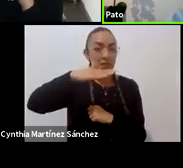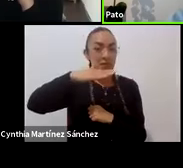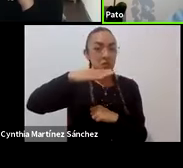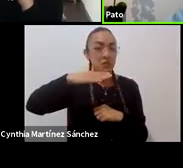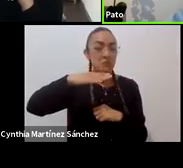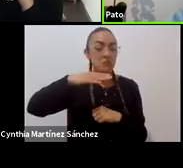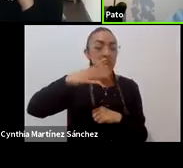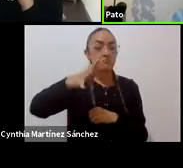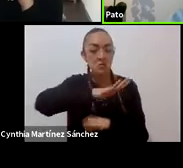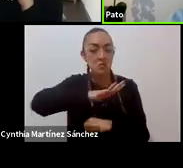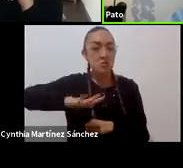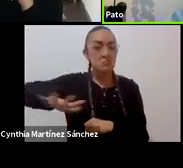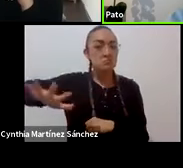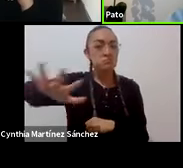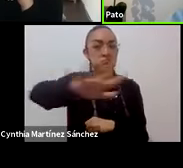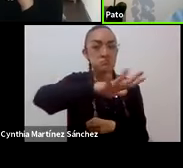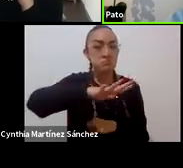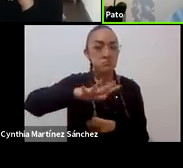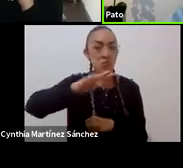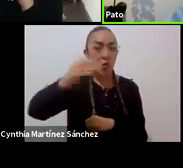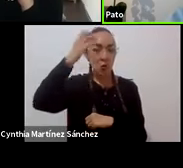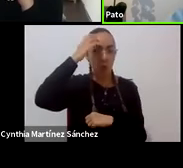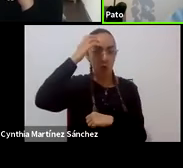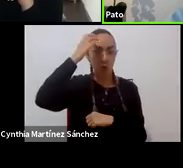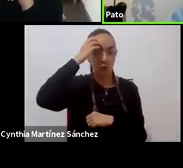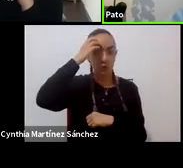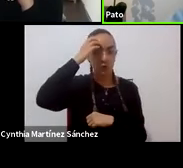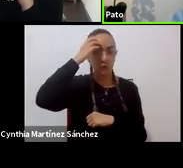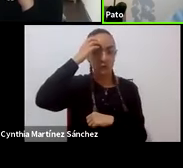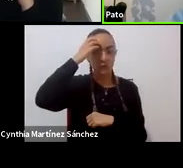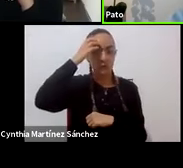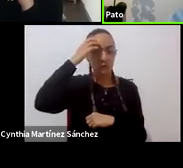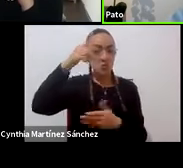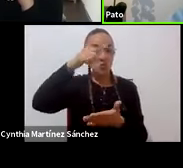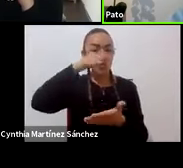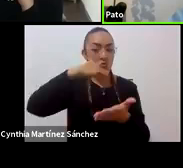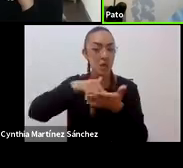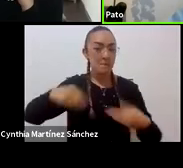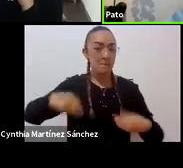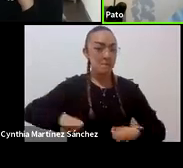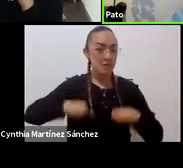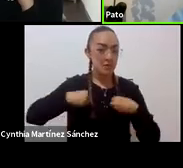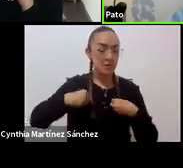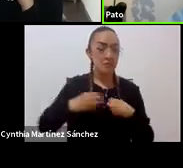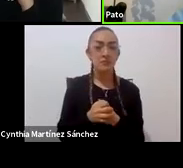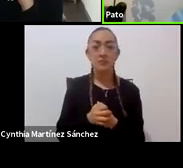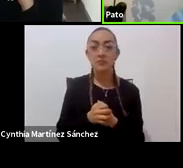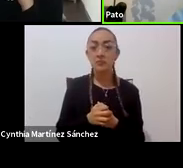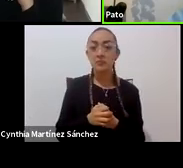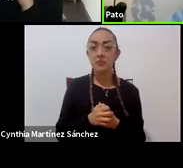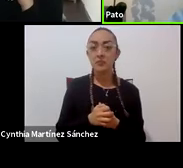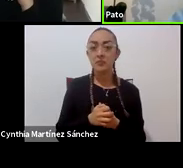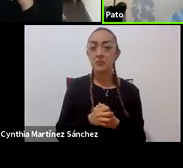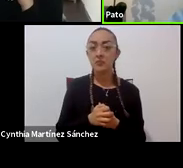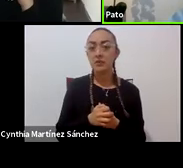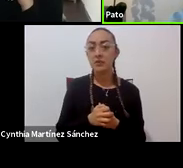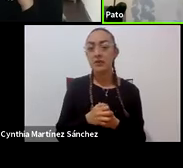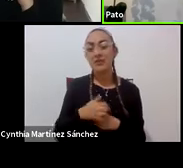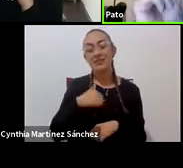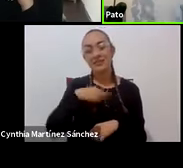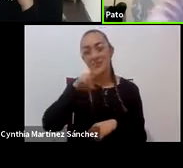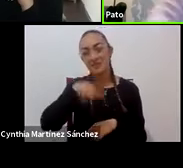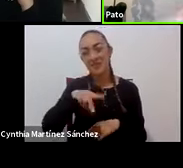barrio, ¿no? Por ahí uno sofistica mucho, ¿no? Pero a mí lo que más me impactaba